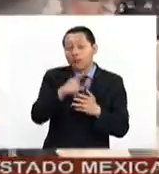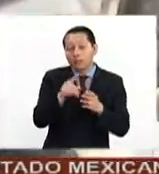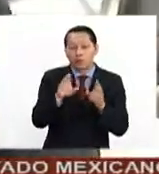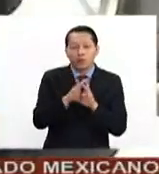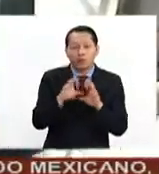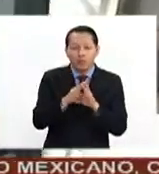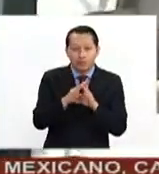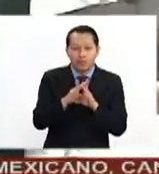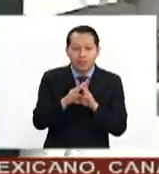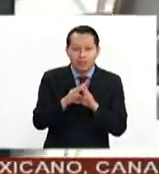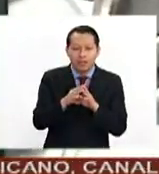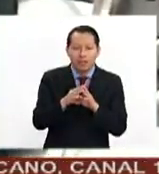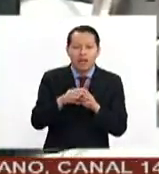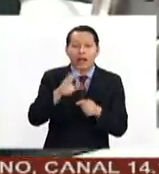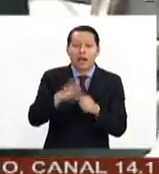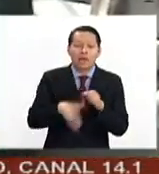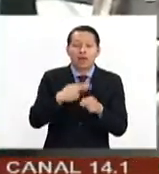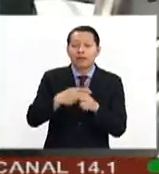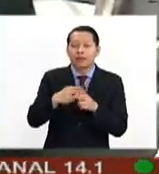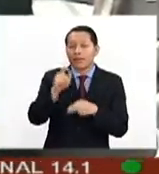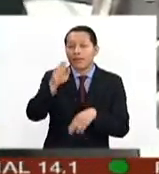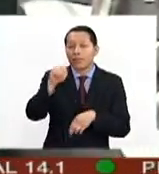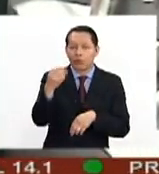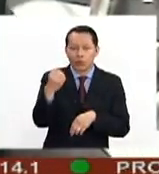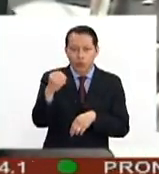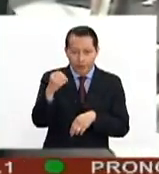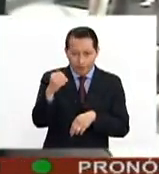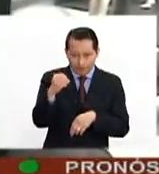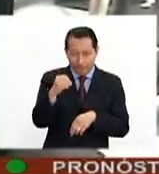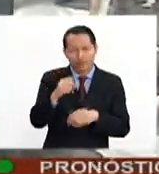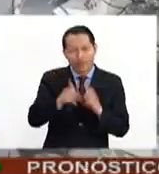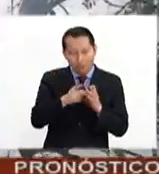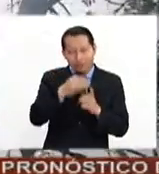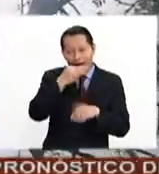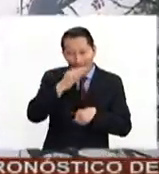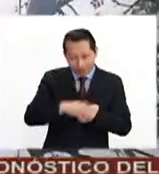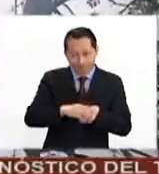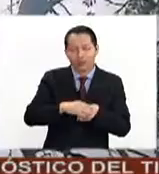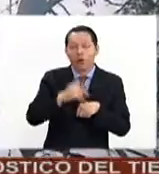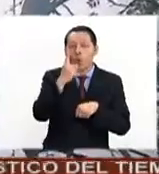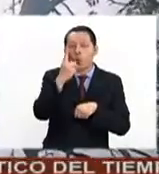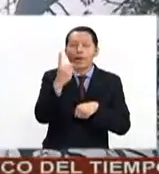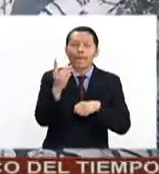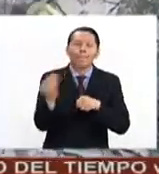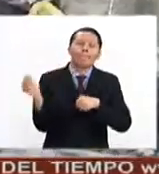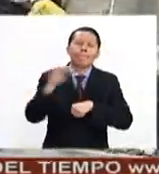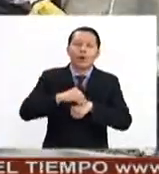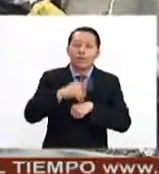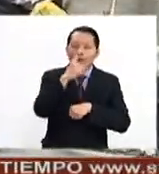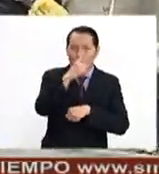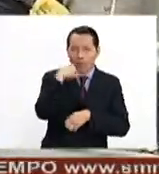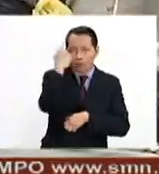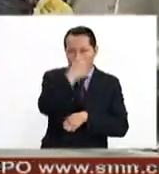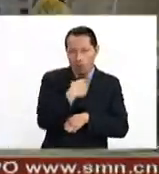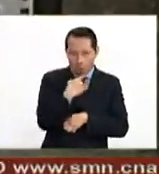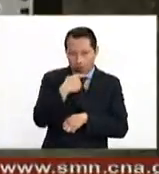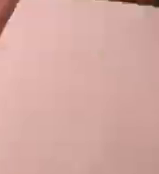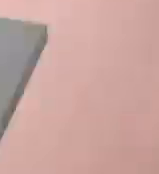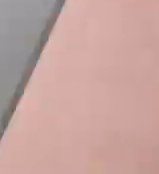Culminará hasta el 29 de octubre. De nueva cuenta, le recuerdo, adelante una hora su reloj la noche de este sábado.